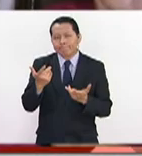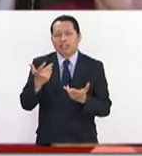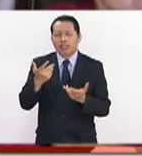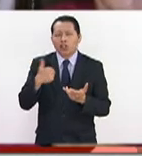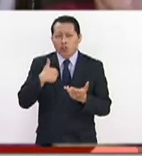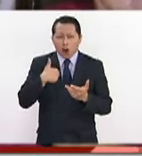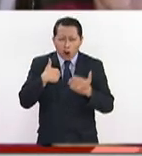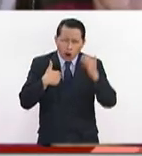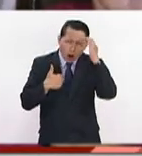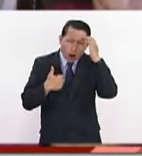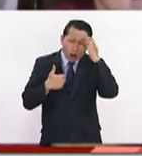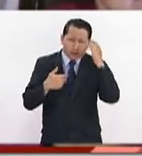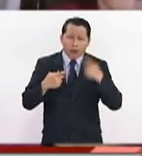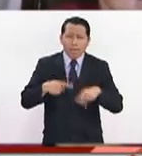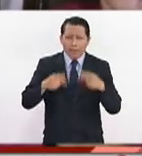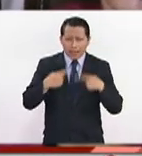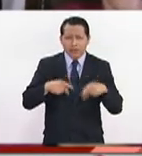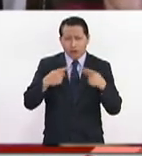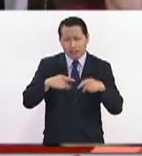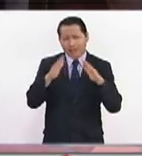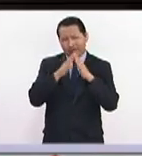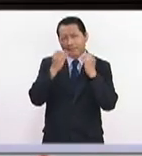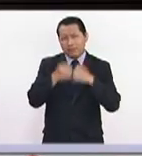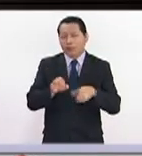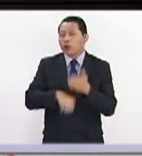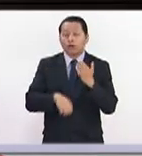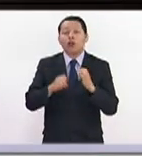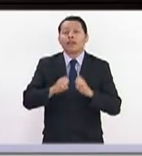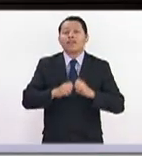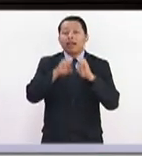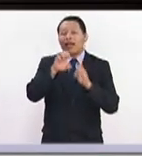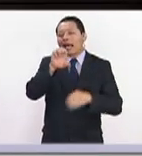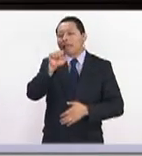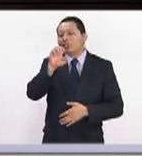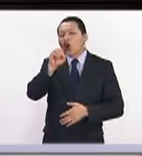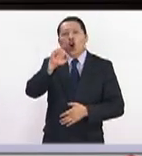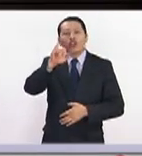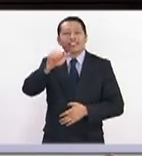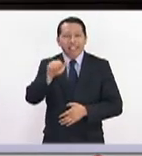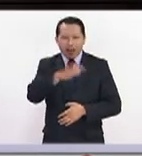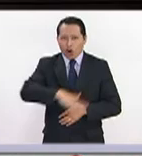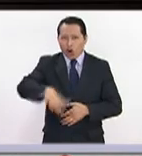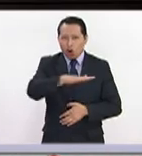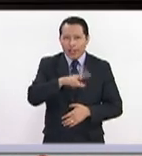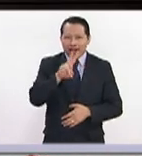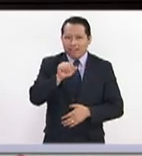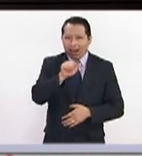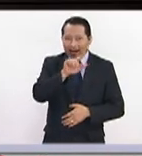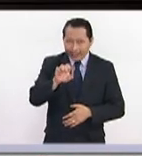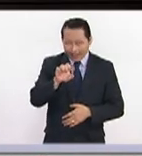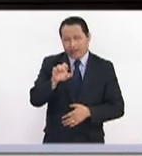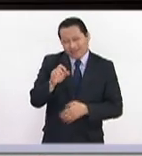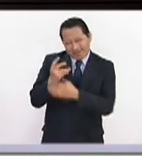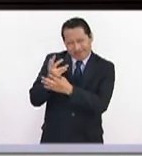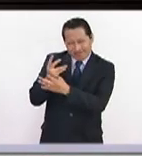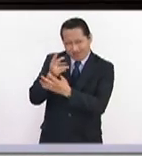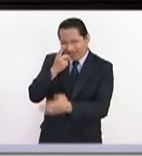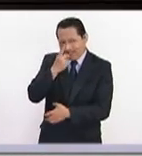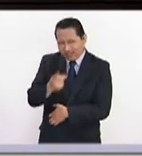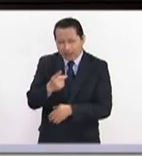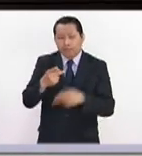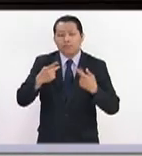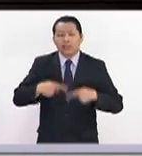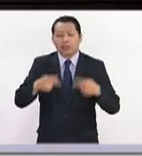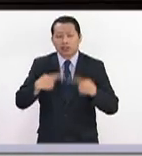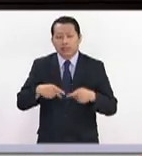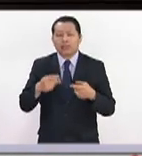gente conocida que perdió sus inmuebles, por ejemplo, en el edificio Escocia de la Colonia del Valle, como mencionas, gente de clase